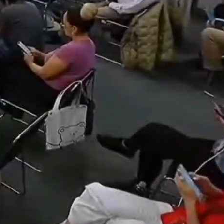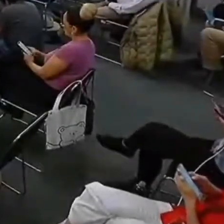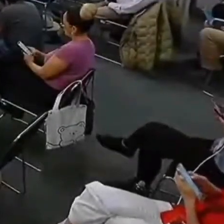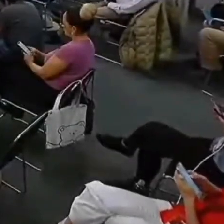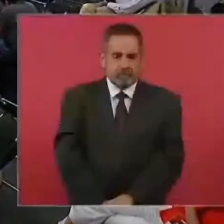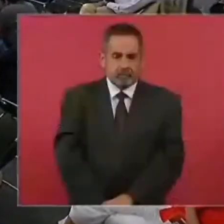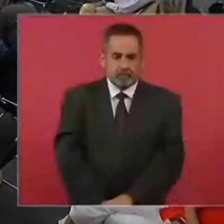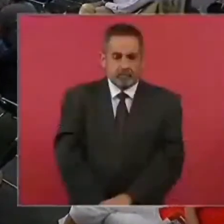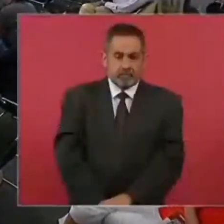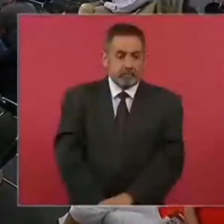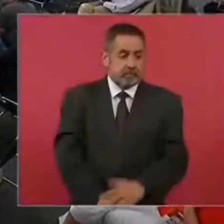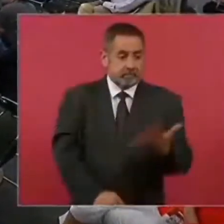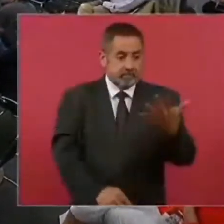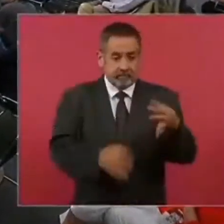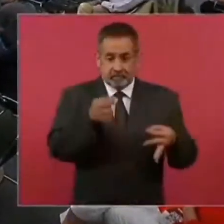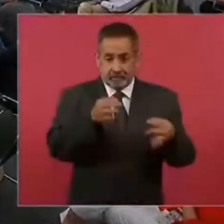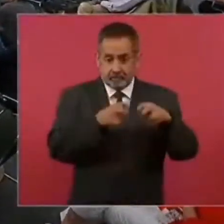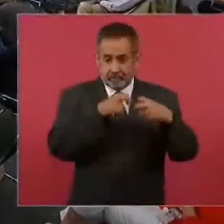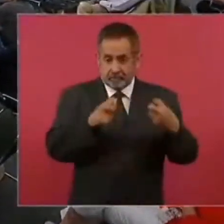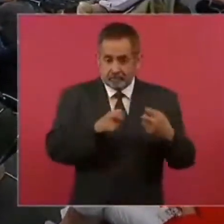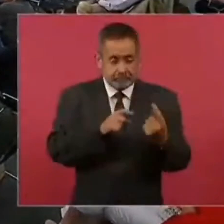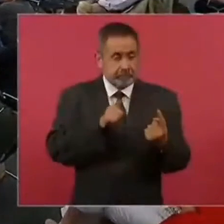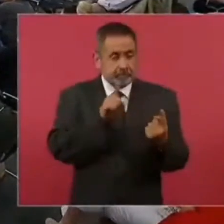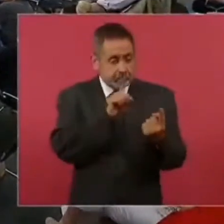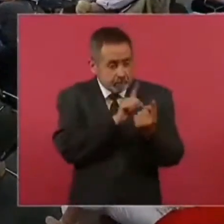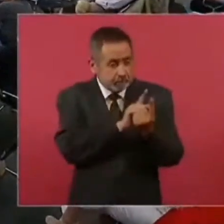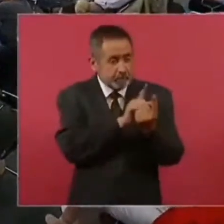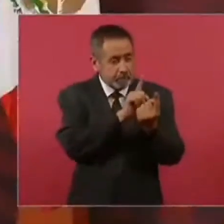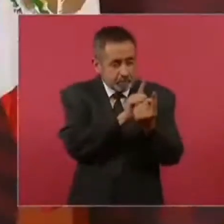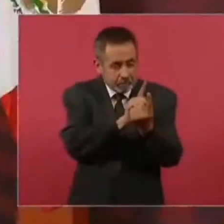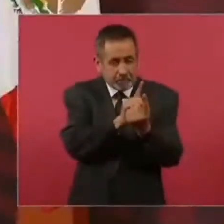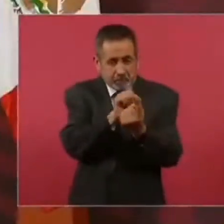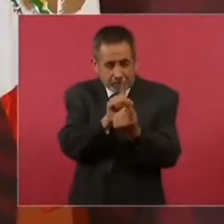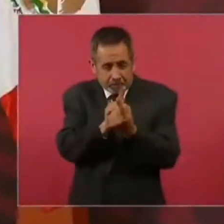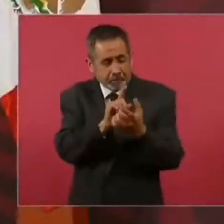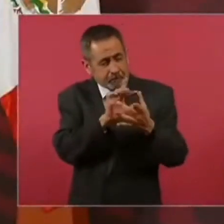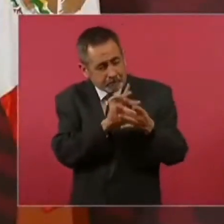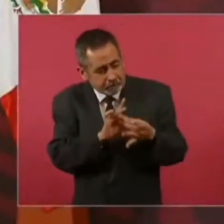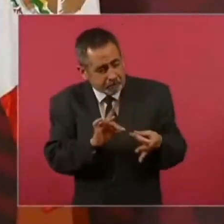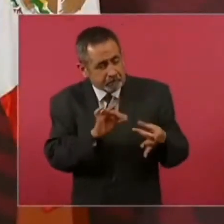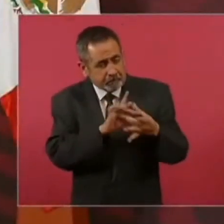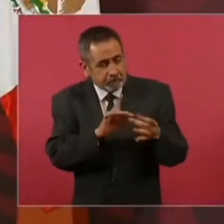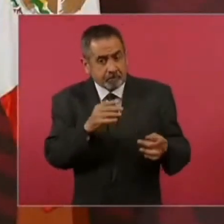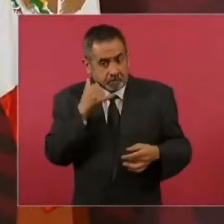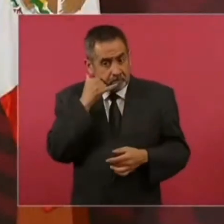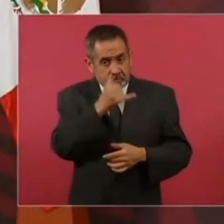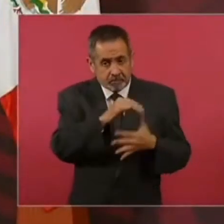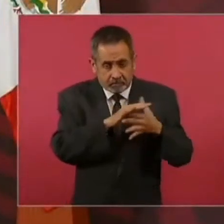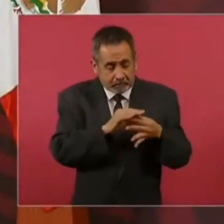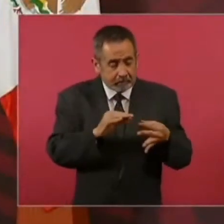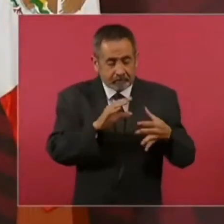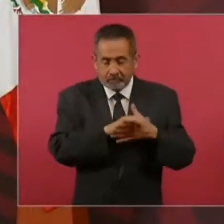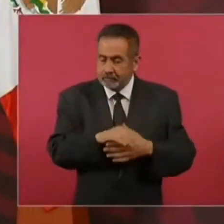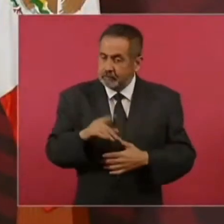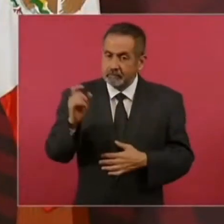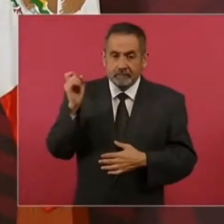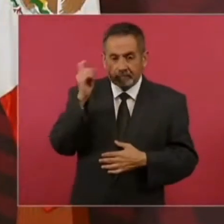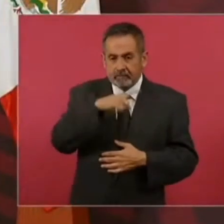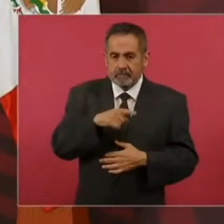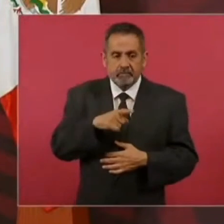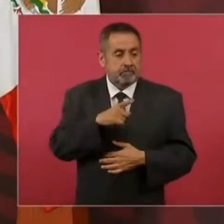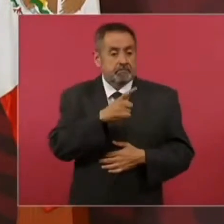uno, no saben lo que me costó. Me costó porque